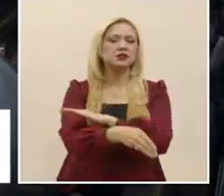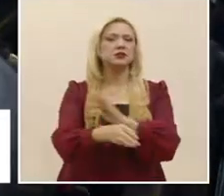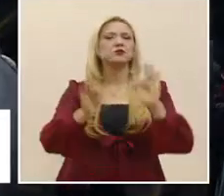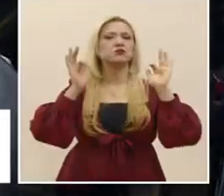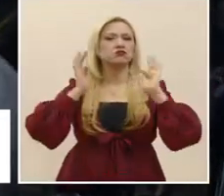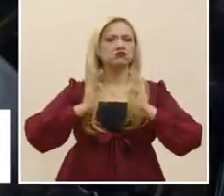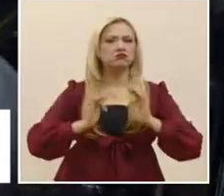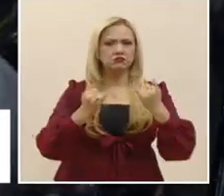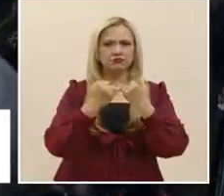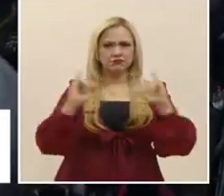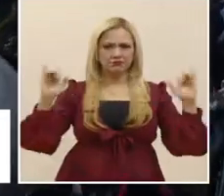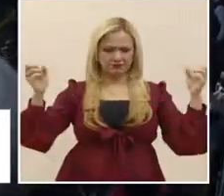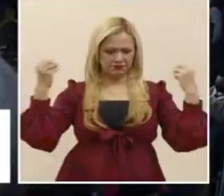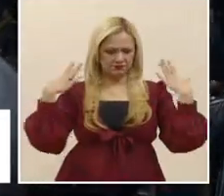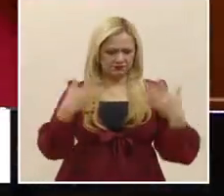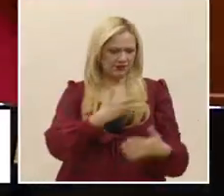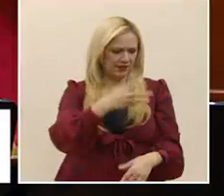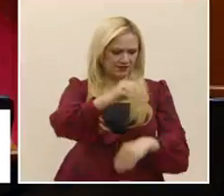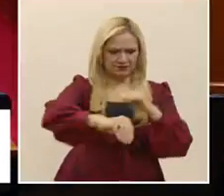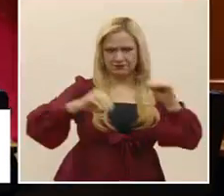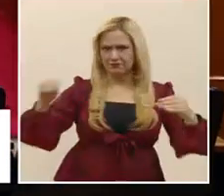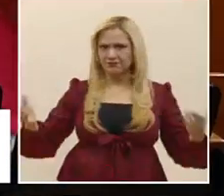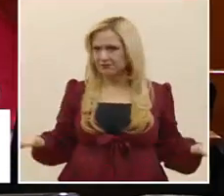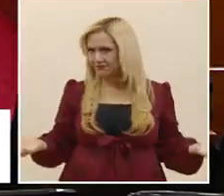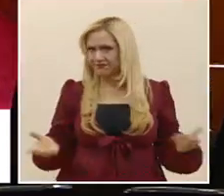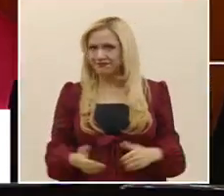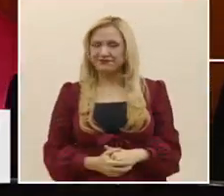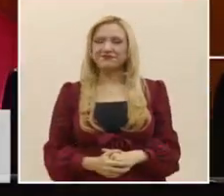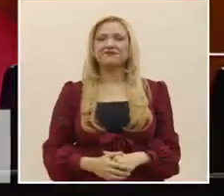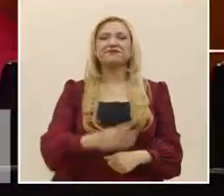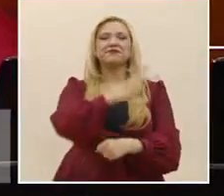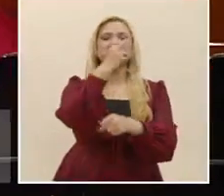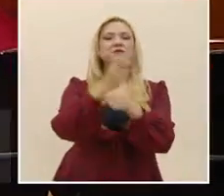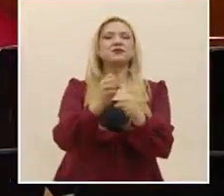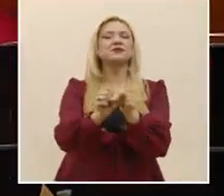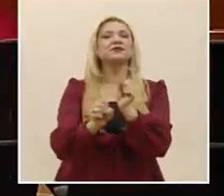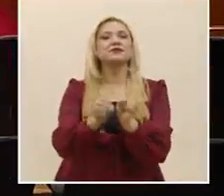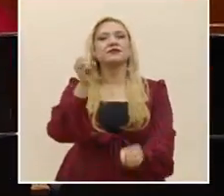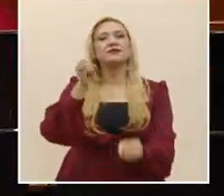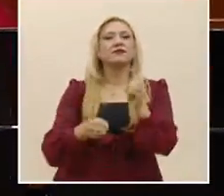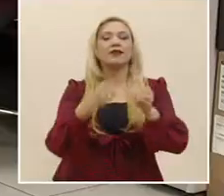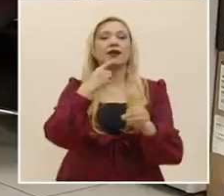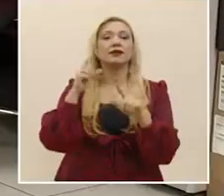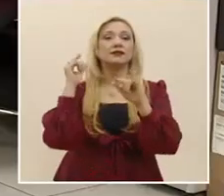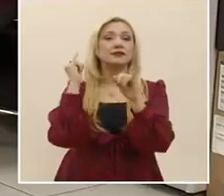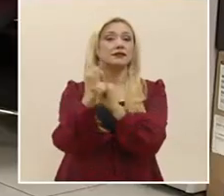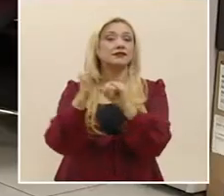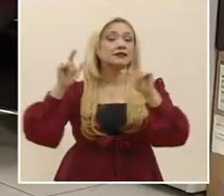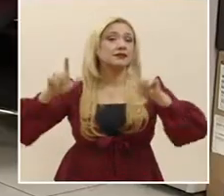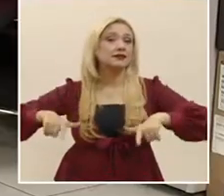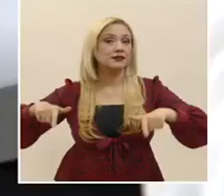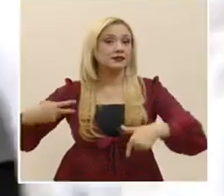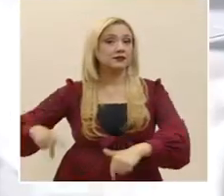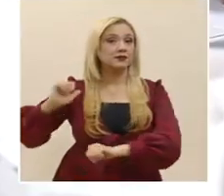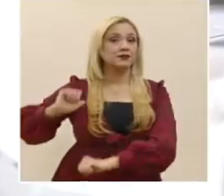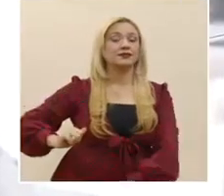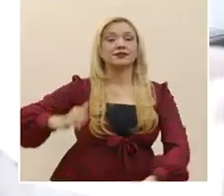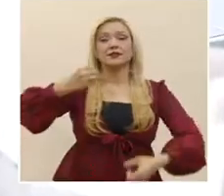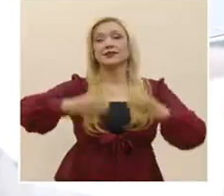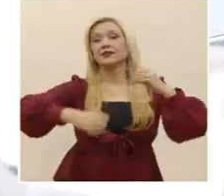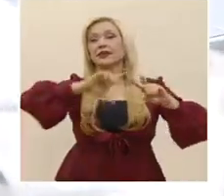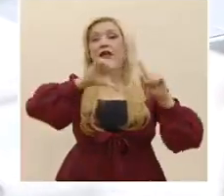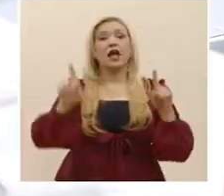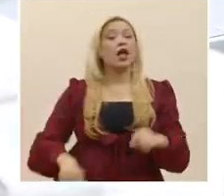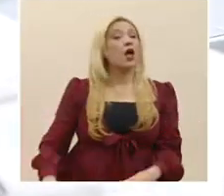mayor autonomía posible. En otro asunto, la segunda sala determinó que el portal de servicios en línea del Poder Judicial de la Federación es